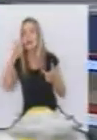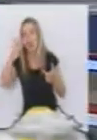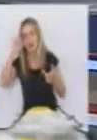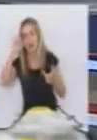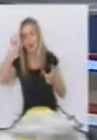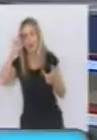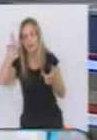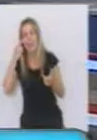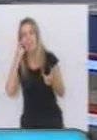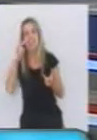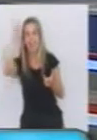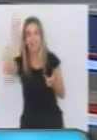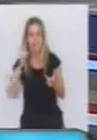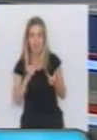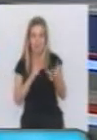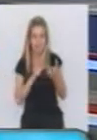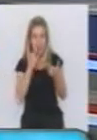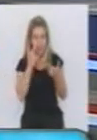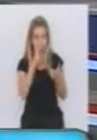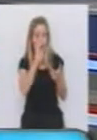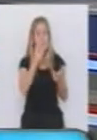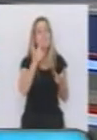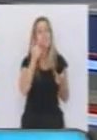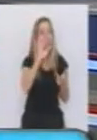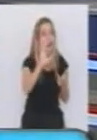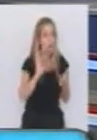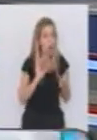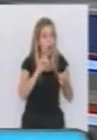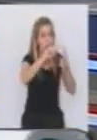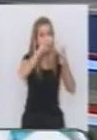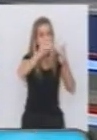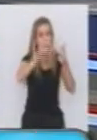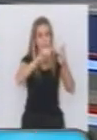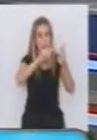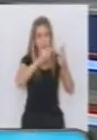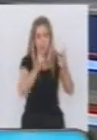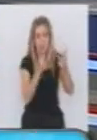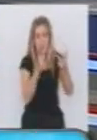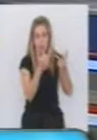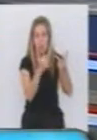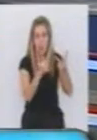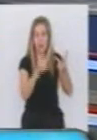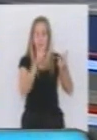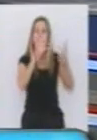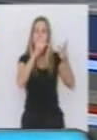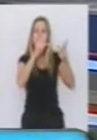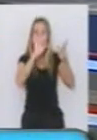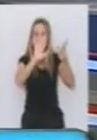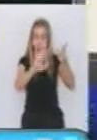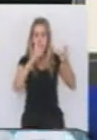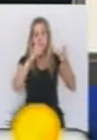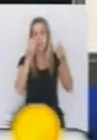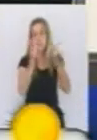son bastante fuertes, ¿no? Imaginando sí, que a quién van a bajar. Ahora empezamos a decaer. Bueno, Patricio Mussi, que estuvo acá con nosotros, intendente